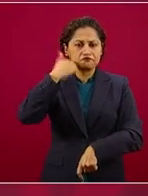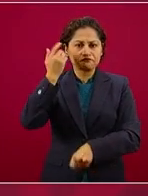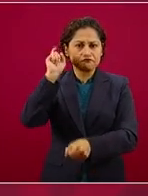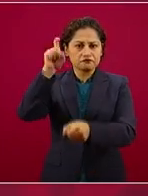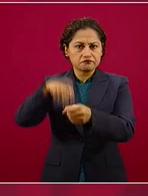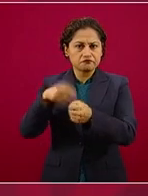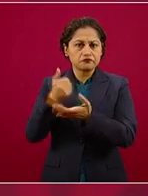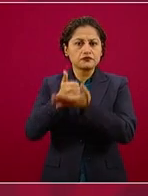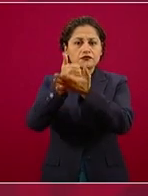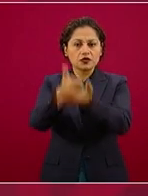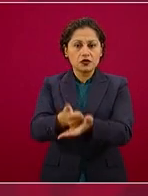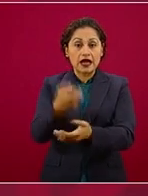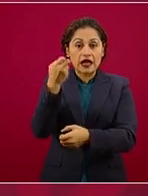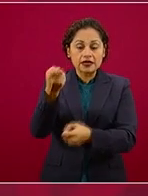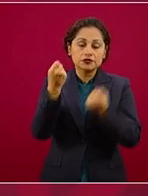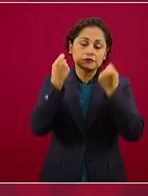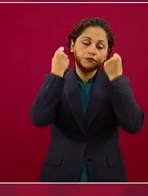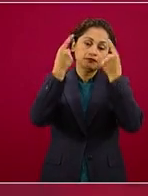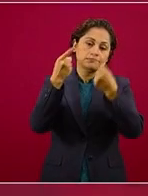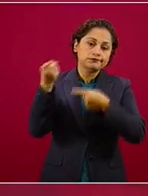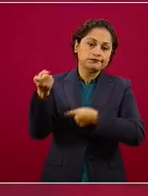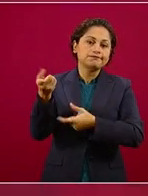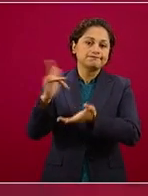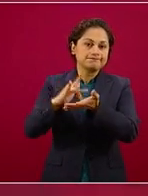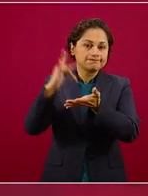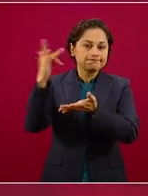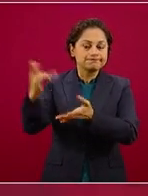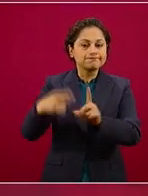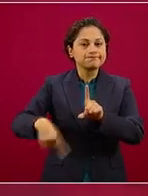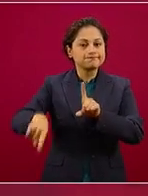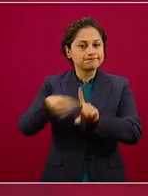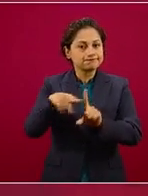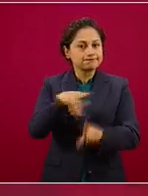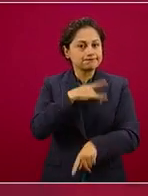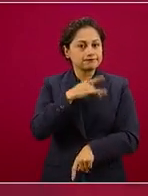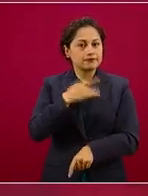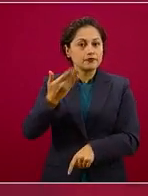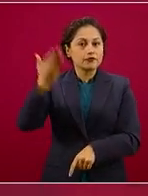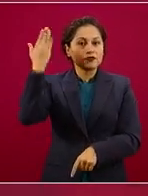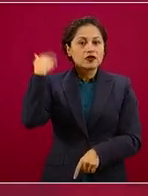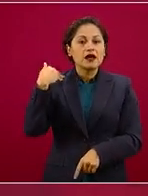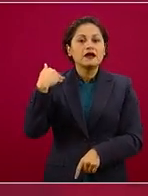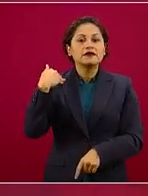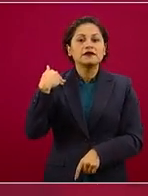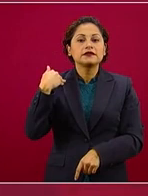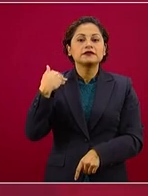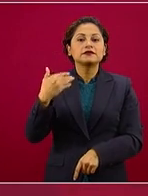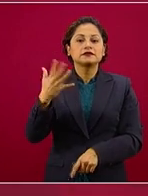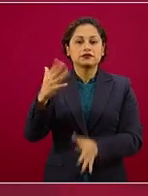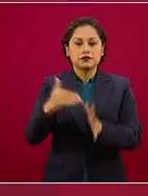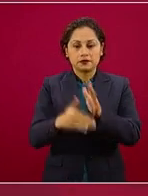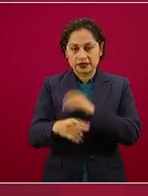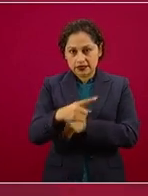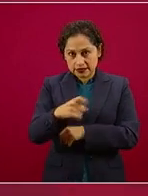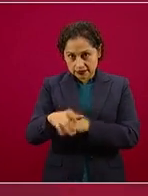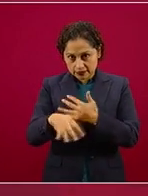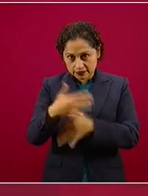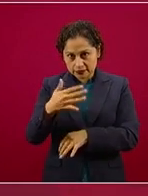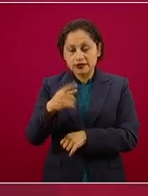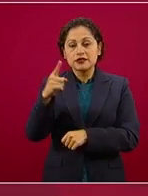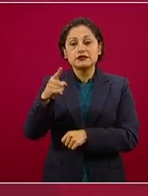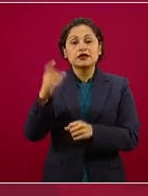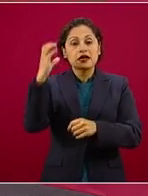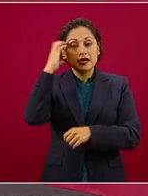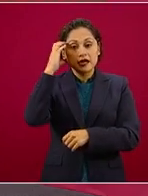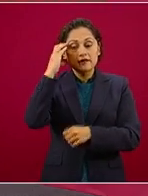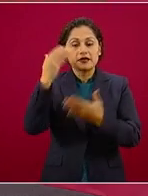de resaltar como algo muy positivo. El compromiso inicial era de 3.115 camas y todo parece indicar, como ya lo